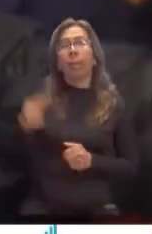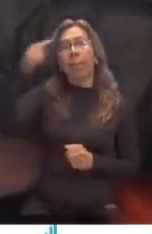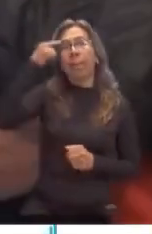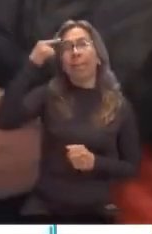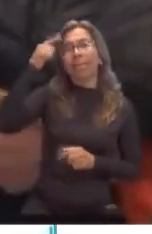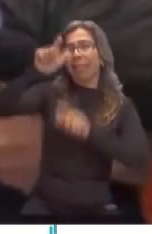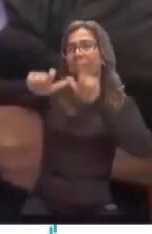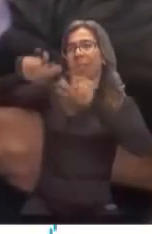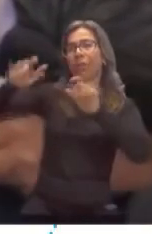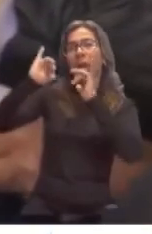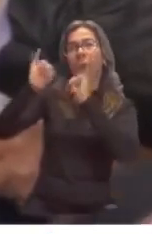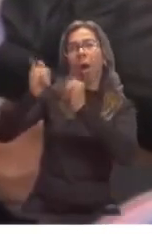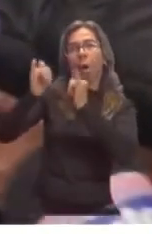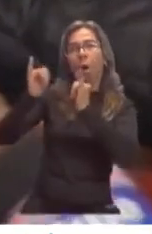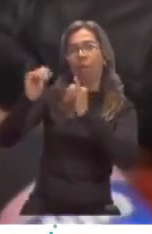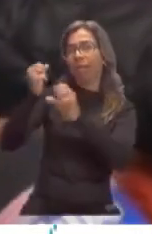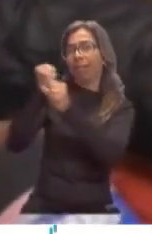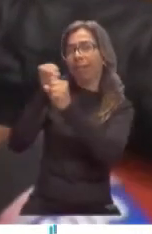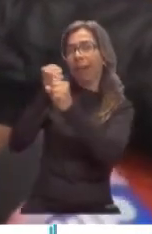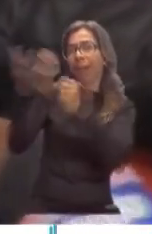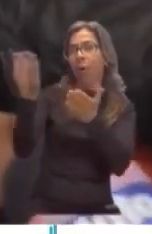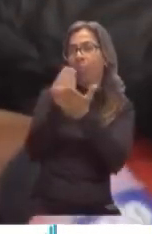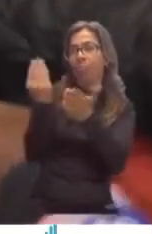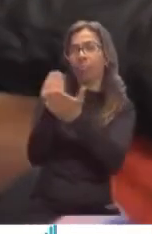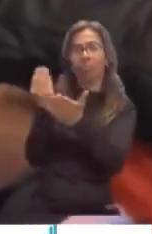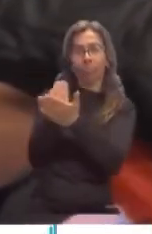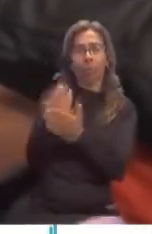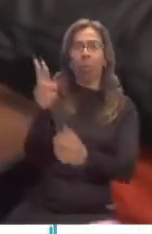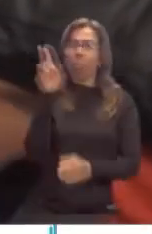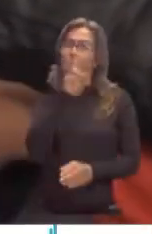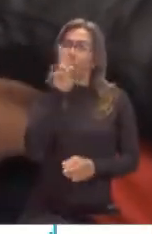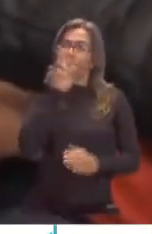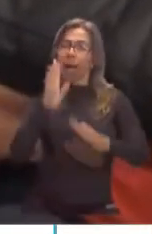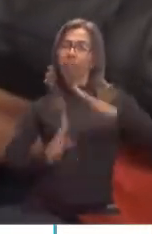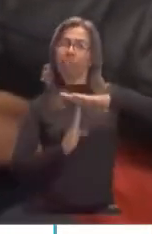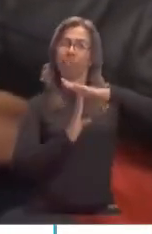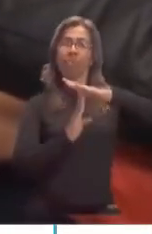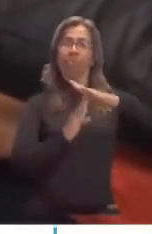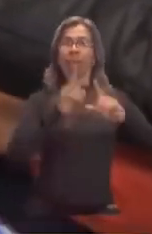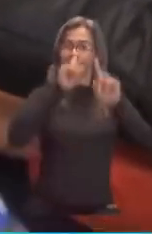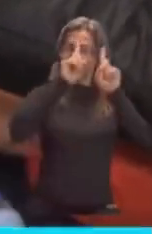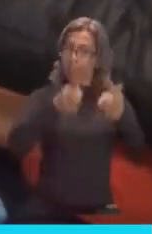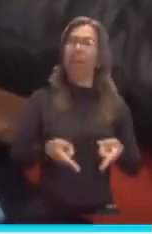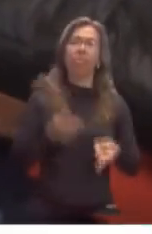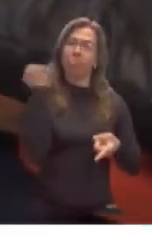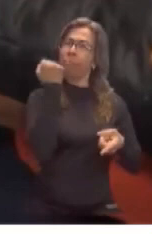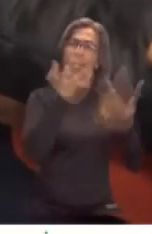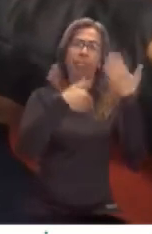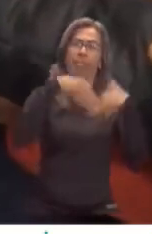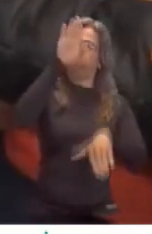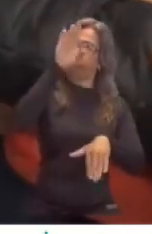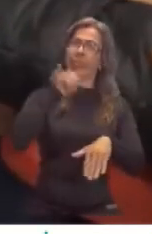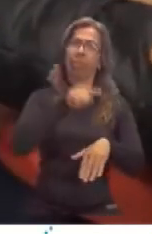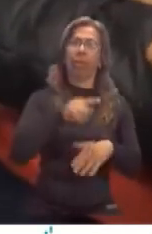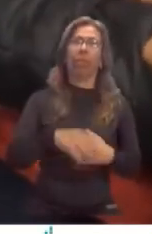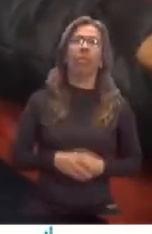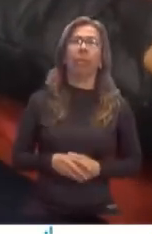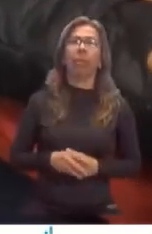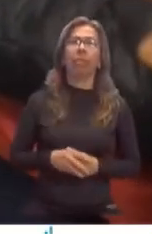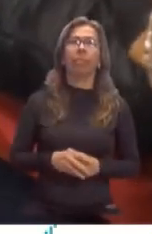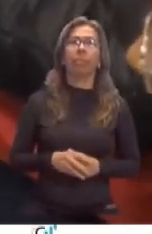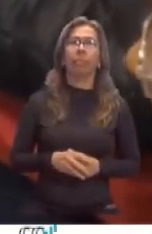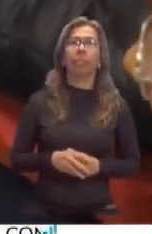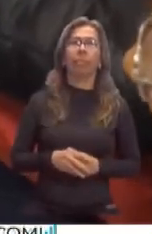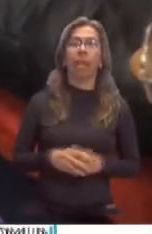empleo joven, pensar también en el trabajo de la mujer, digo, ella es gerente acá y además tienen un poco más del 60% de empleabilidad de mujeres. Sí, de